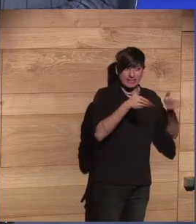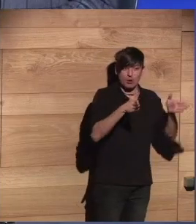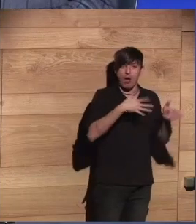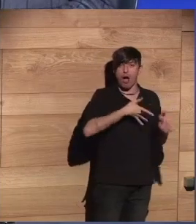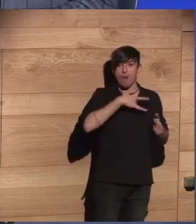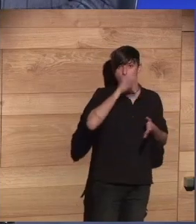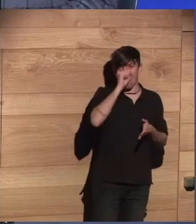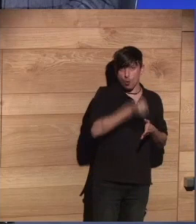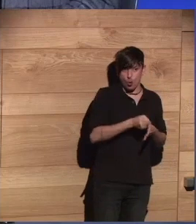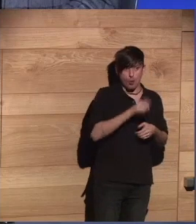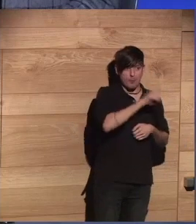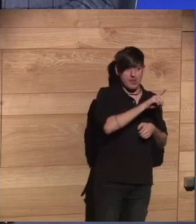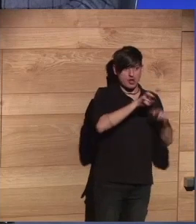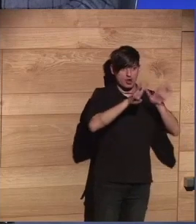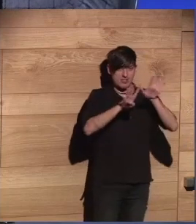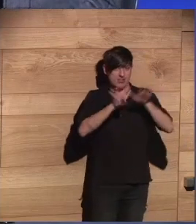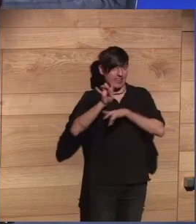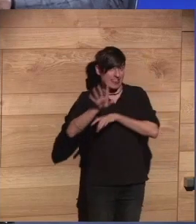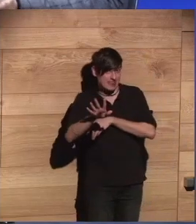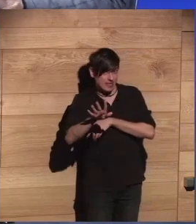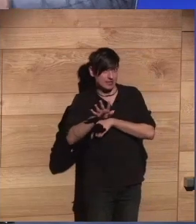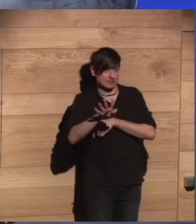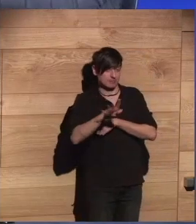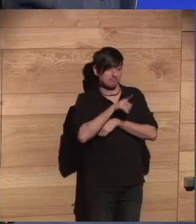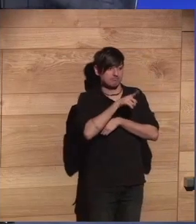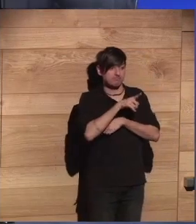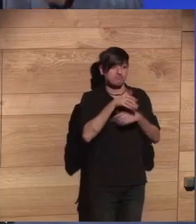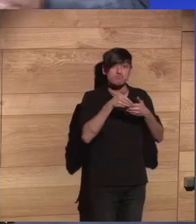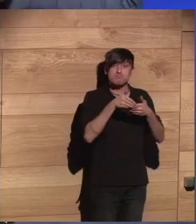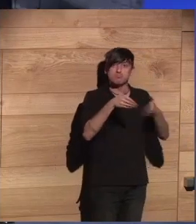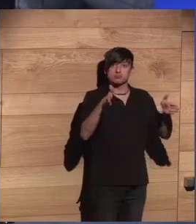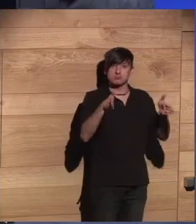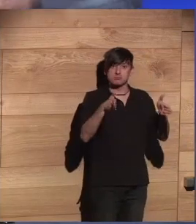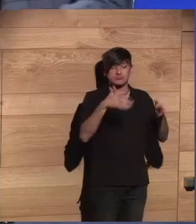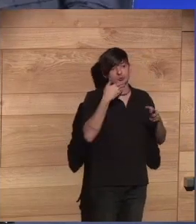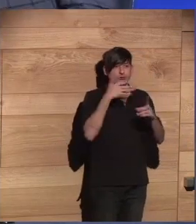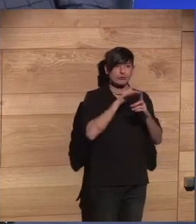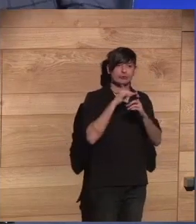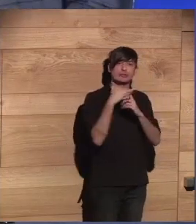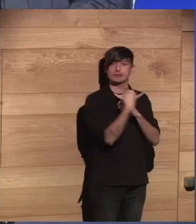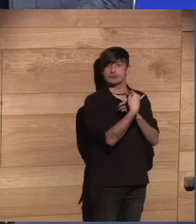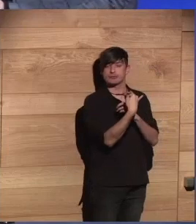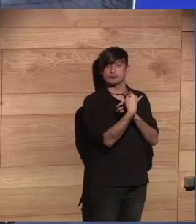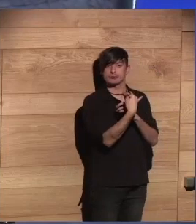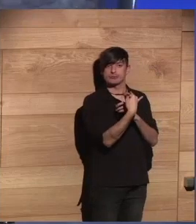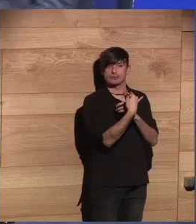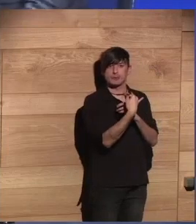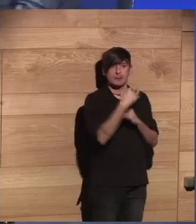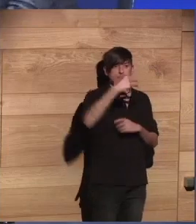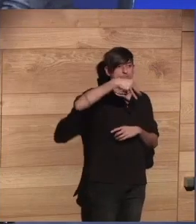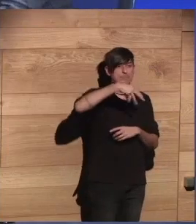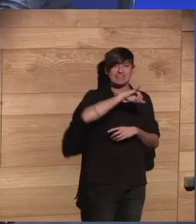en 1915, lo que estabas hablando ahora. Llega, es estrenado más en el contexto de los